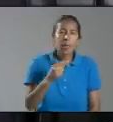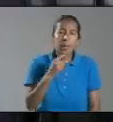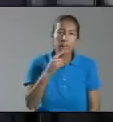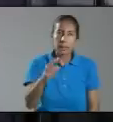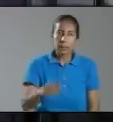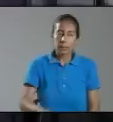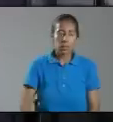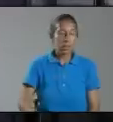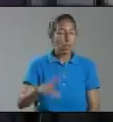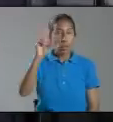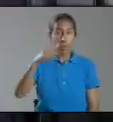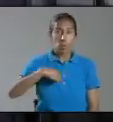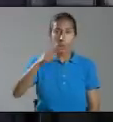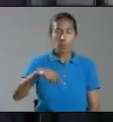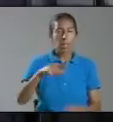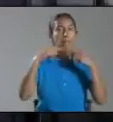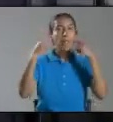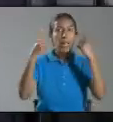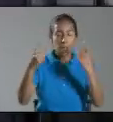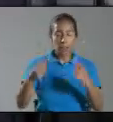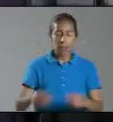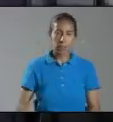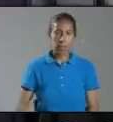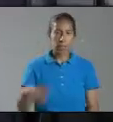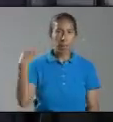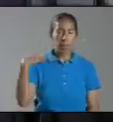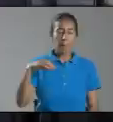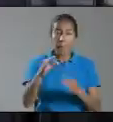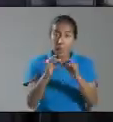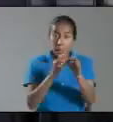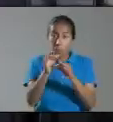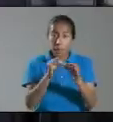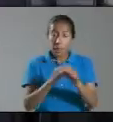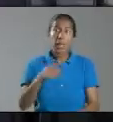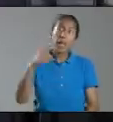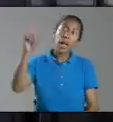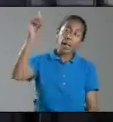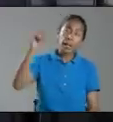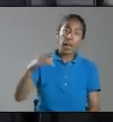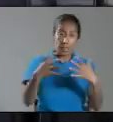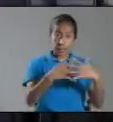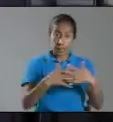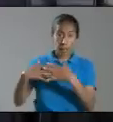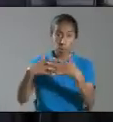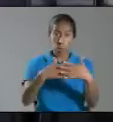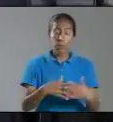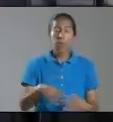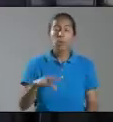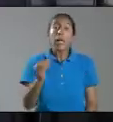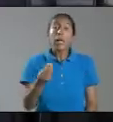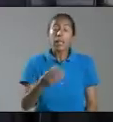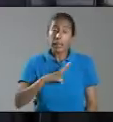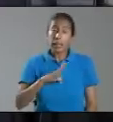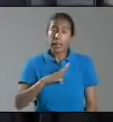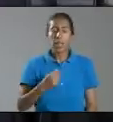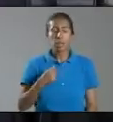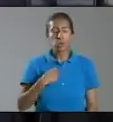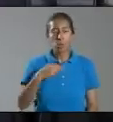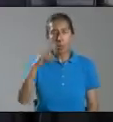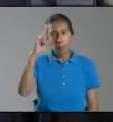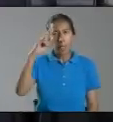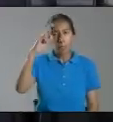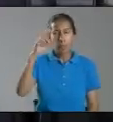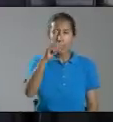Para explicarle allá en Gringolandia al médico que era lo que tenía, me recordé del nombre